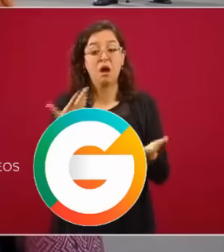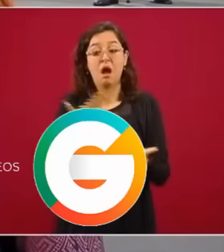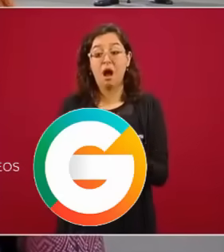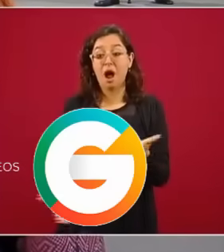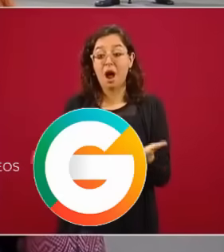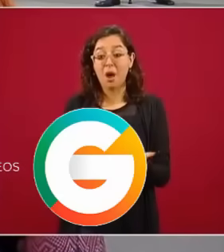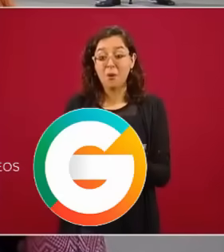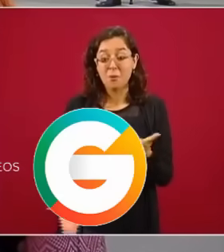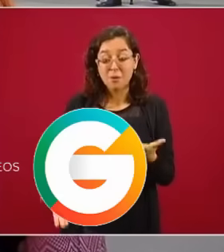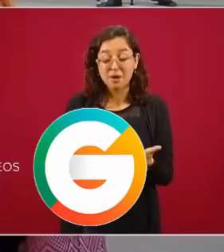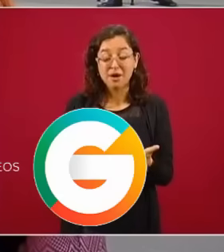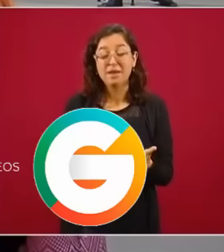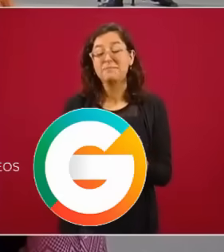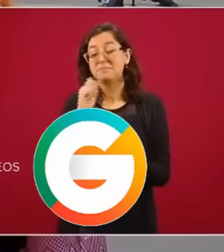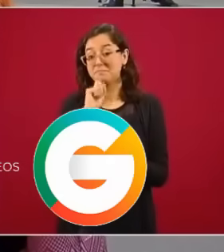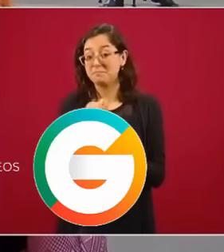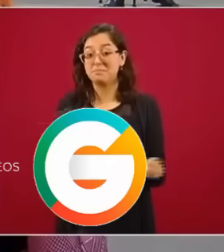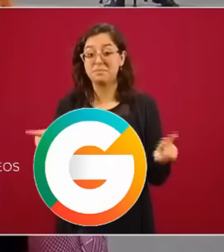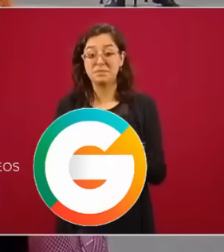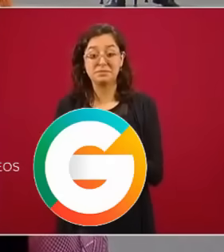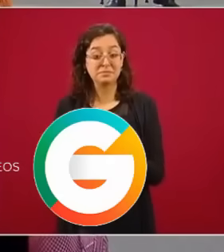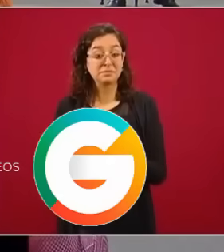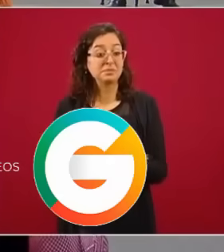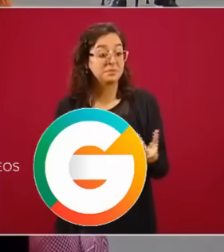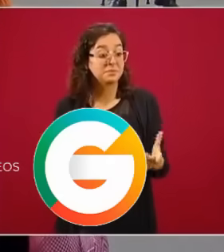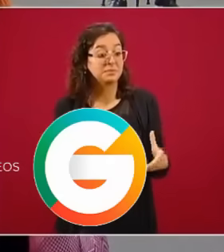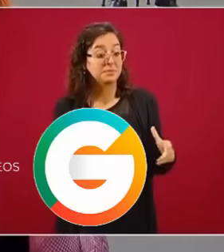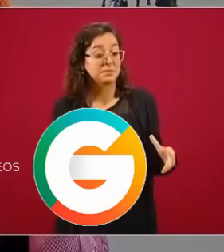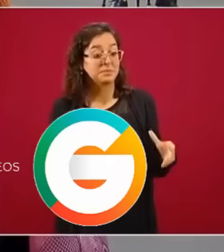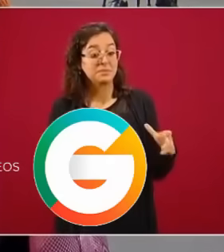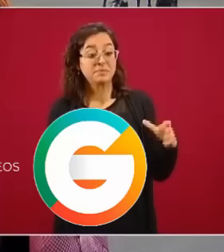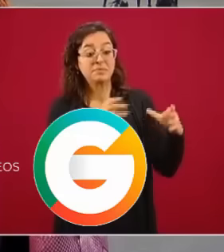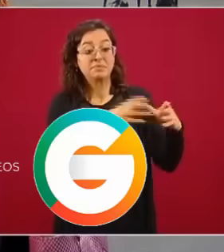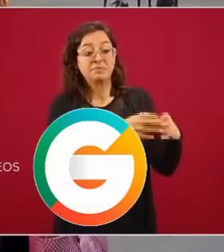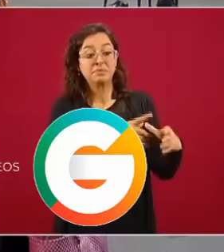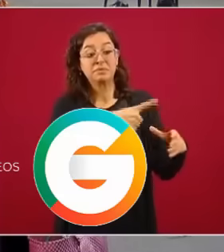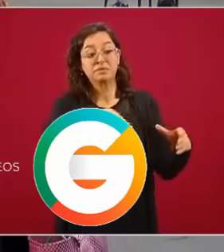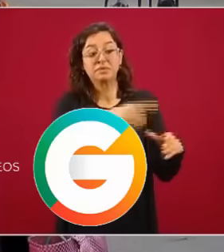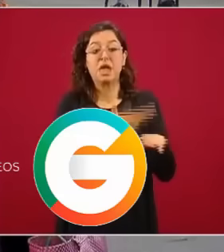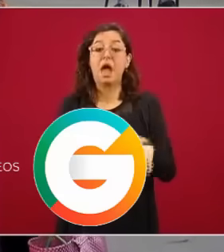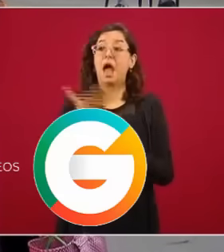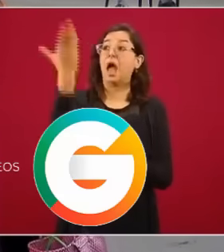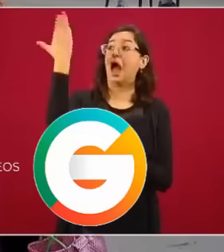los ambientalistas que no decían nada